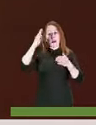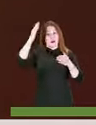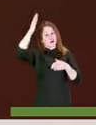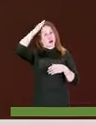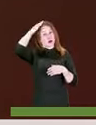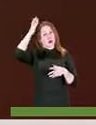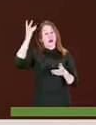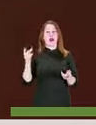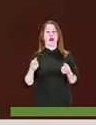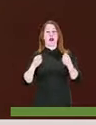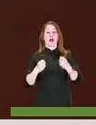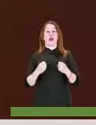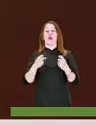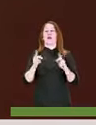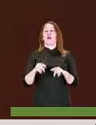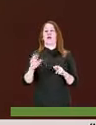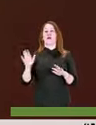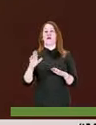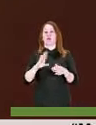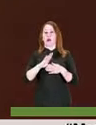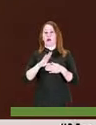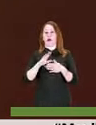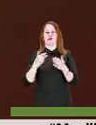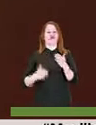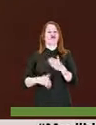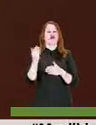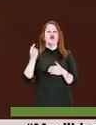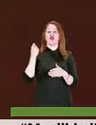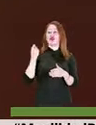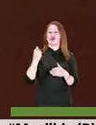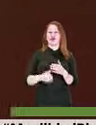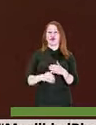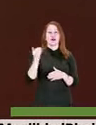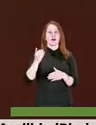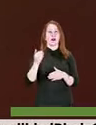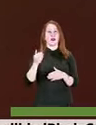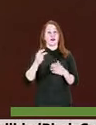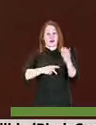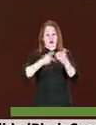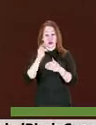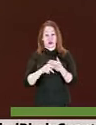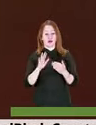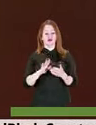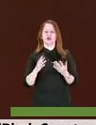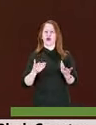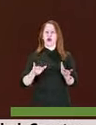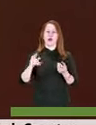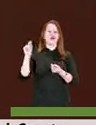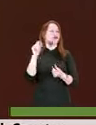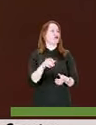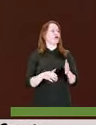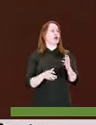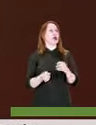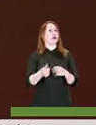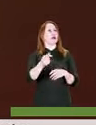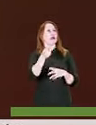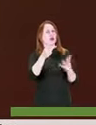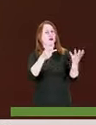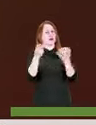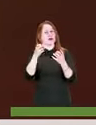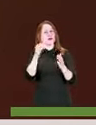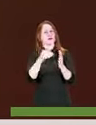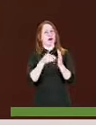la intersección con las Américas, arrancaron apenas la obra hace poco tiempo. En este proyecto vamos a tener también una inversión cercana a los 700 mil millones de